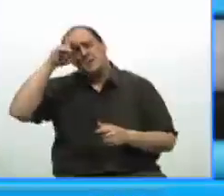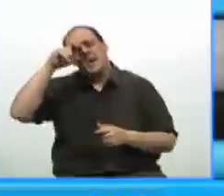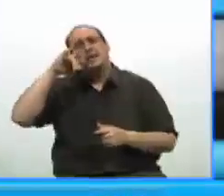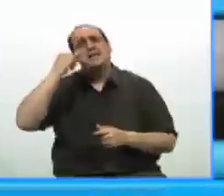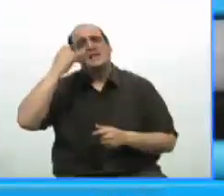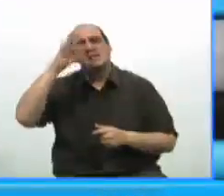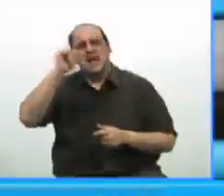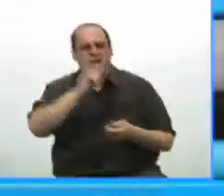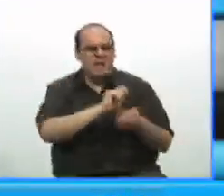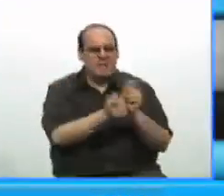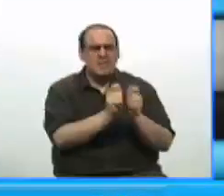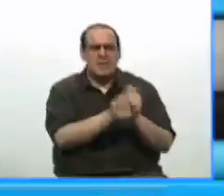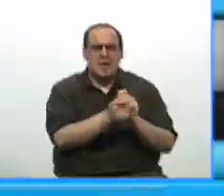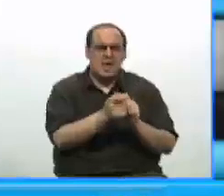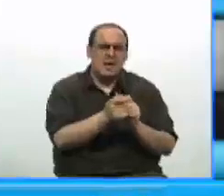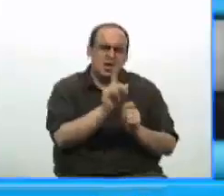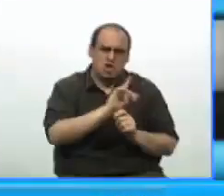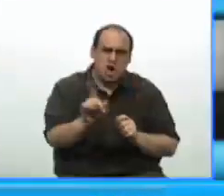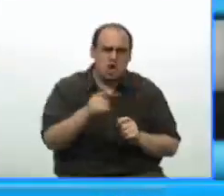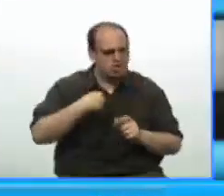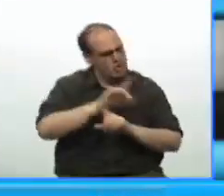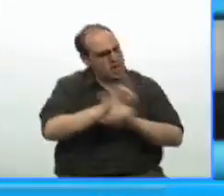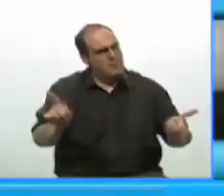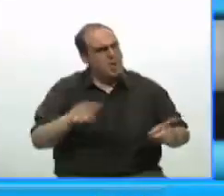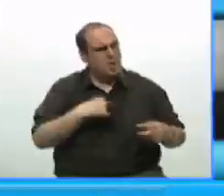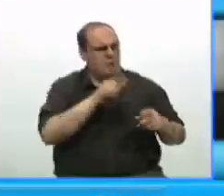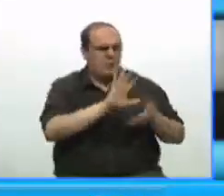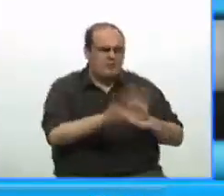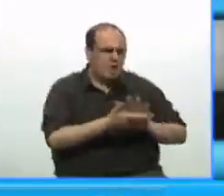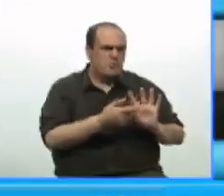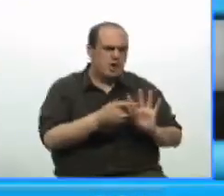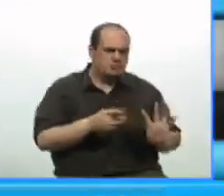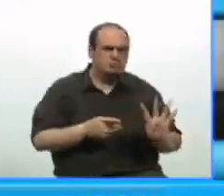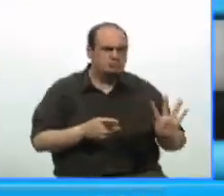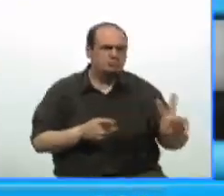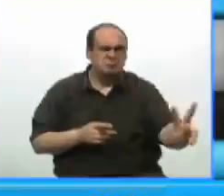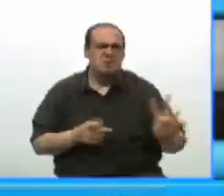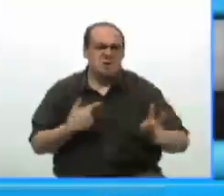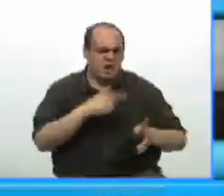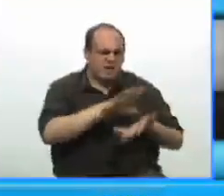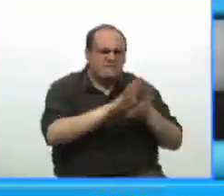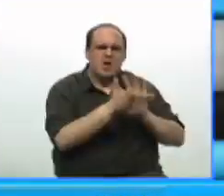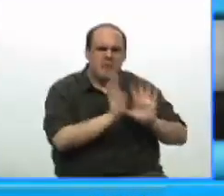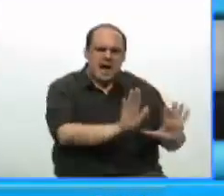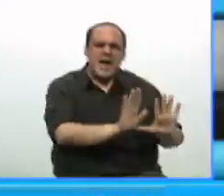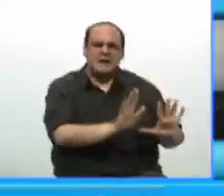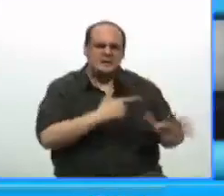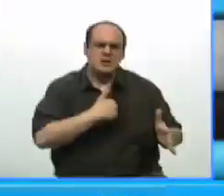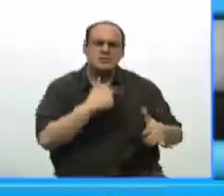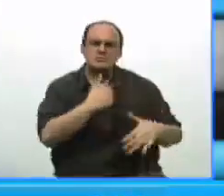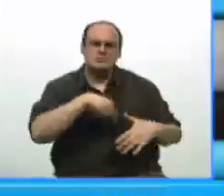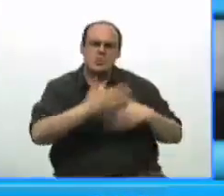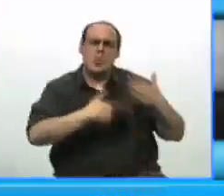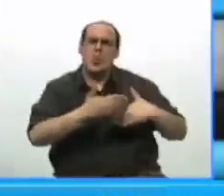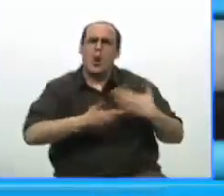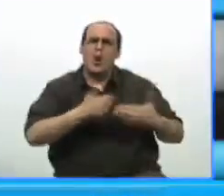modificando porque para mí este diseño de equipo que tenemos está hecho para poder jugar como estamos jugando hoy.